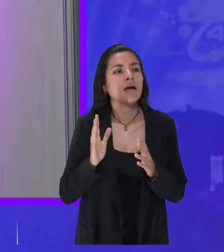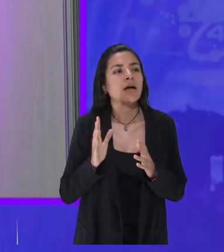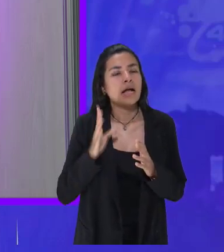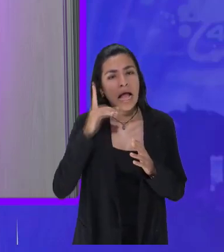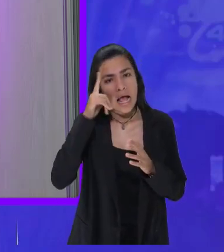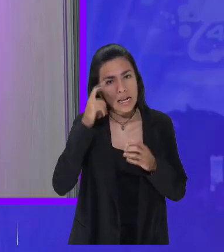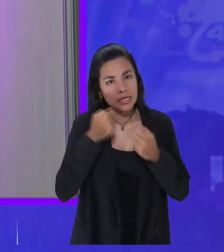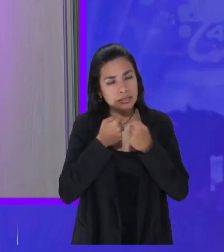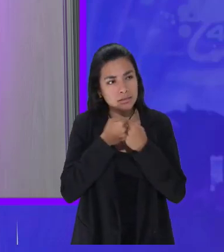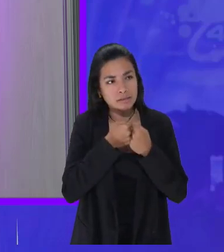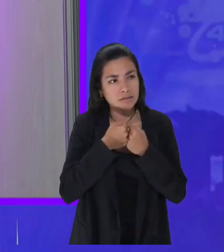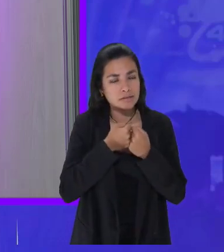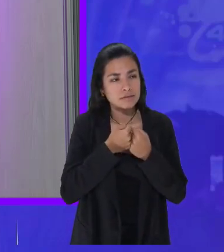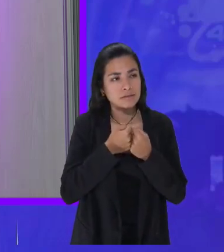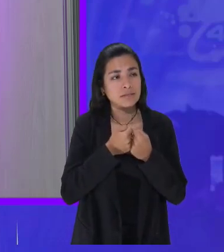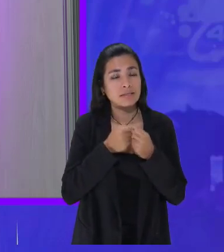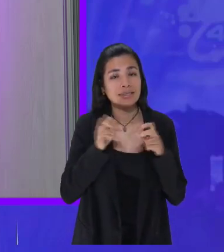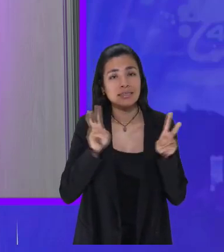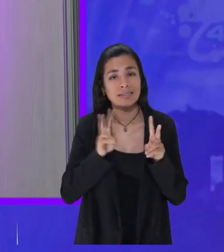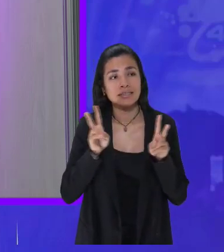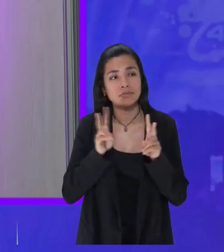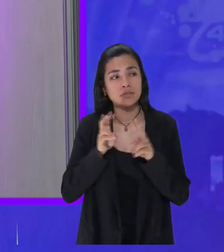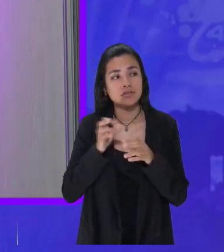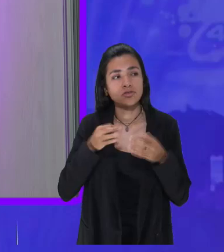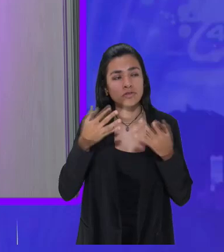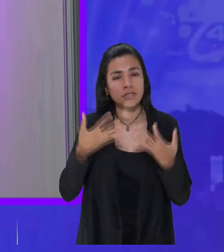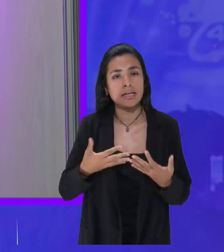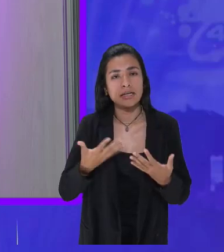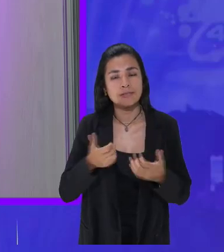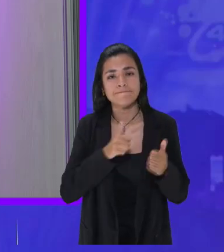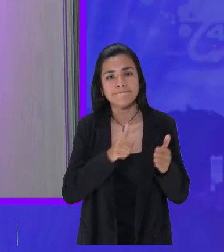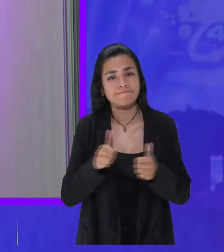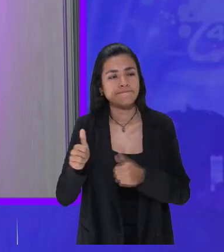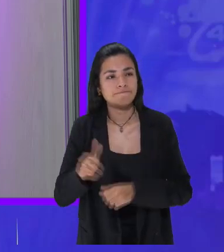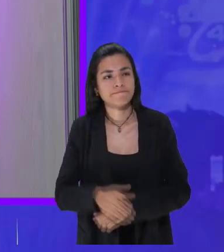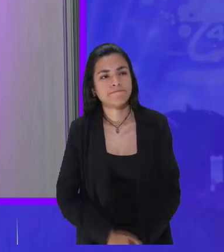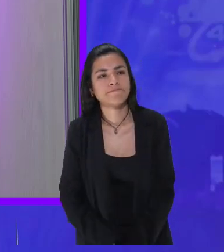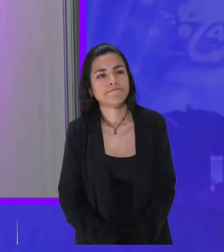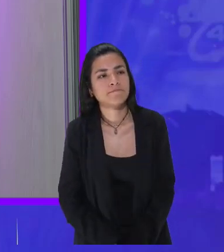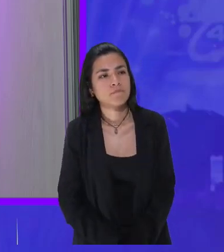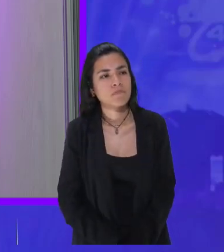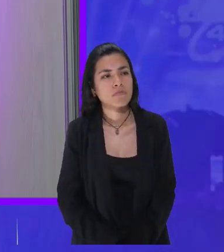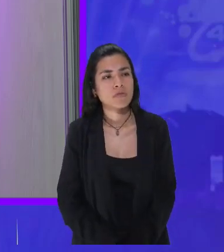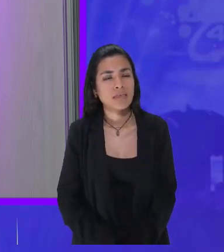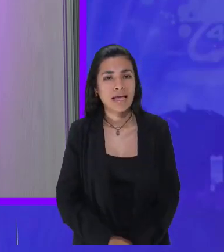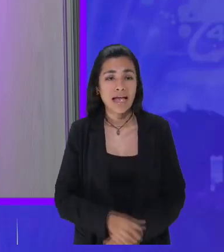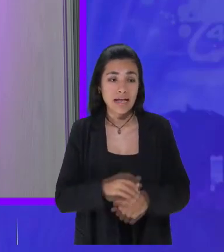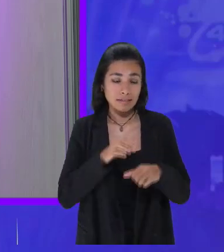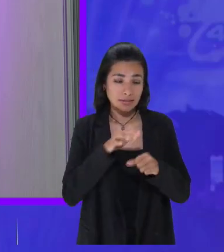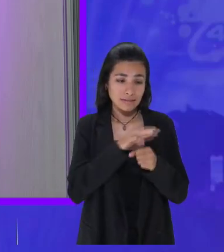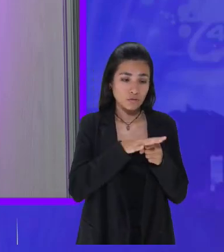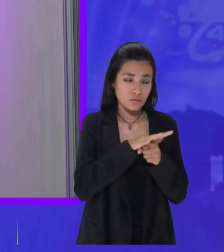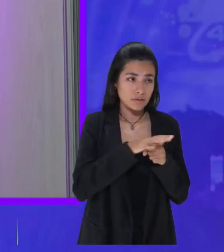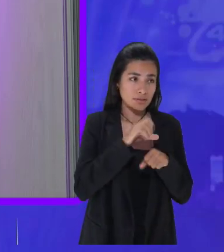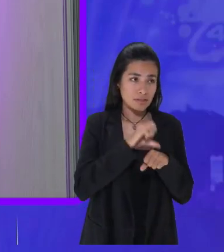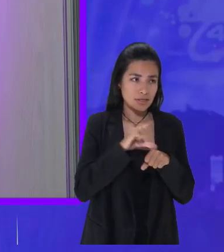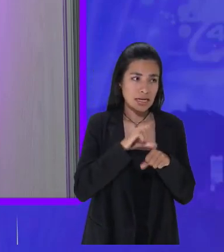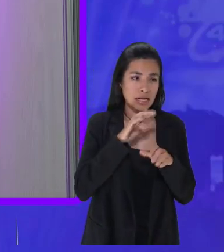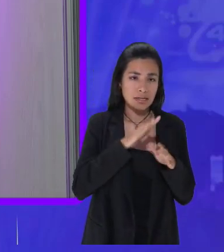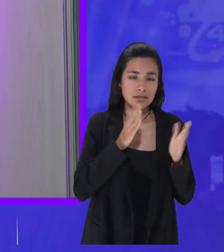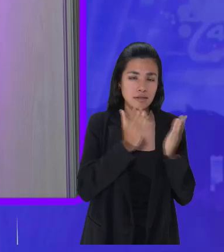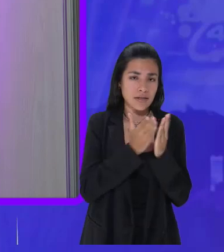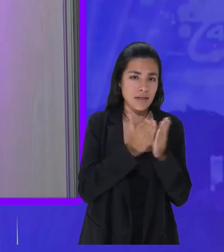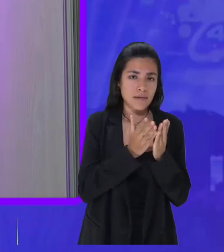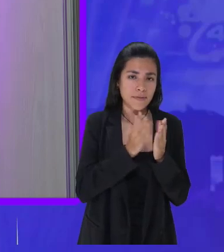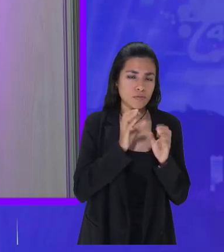de transmisión real es muy bueno. El asunto es que en esos momentos, el momento quirúrgico realmente no es muy académico,